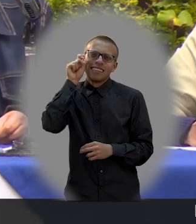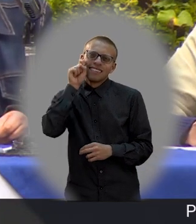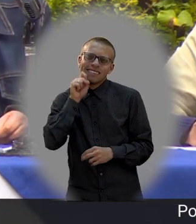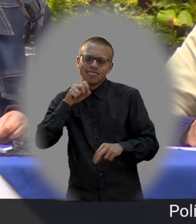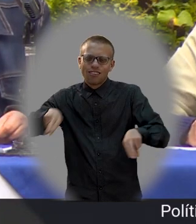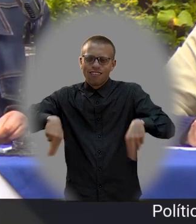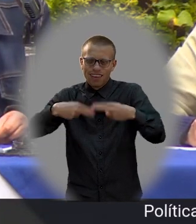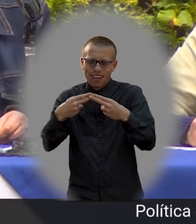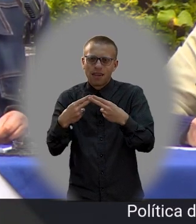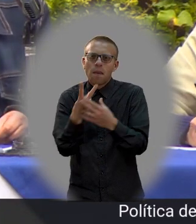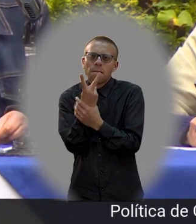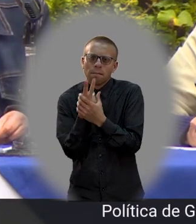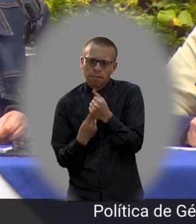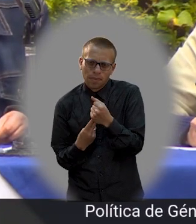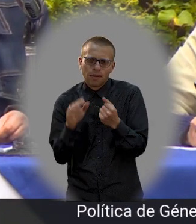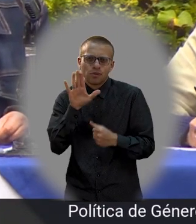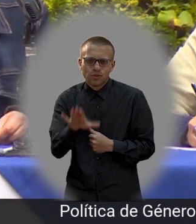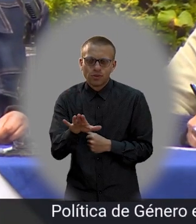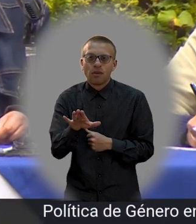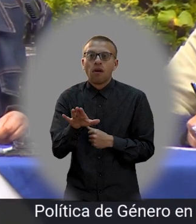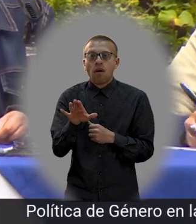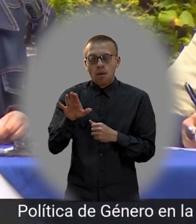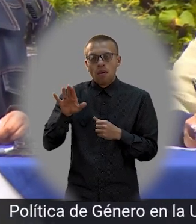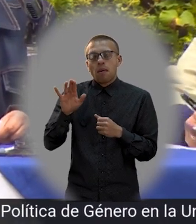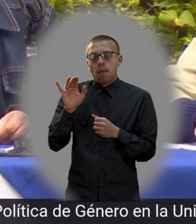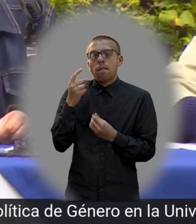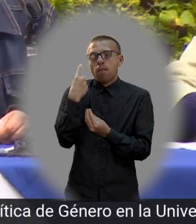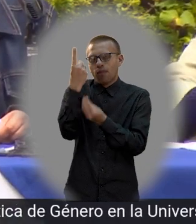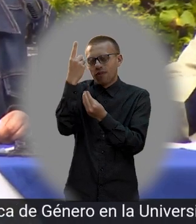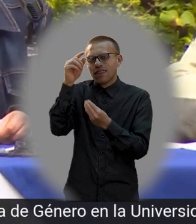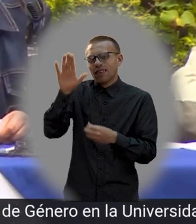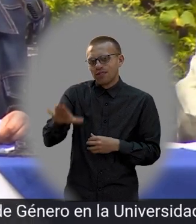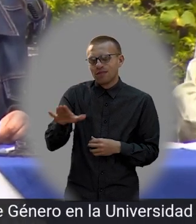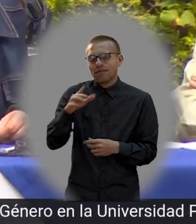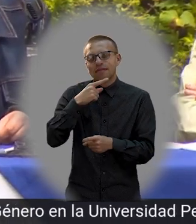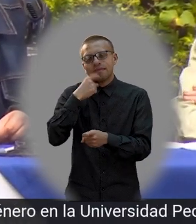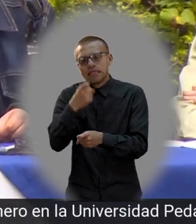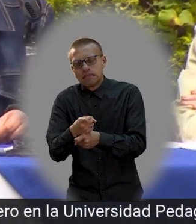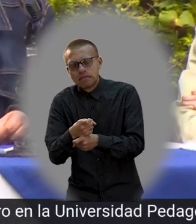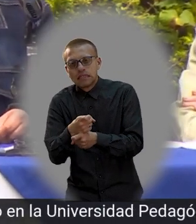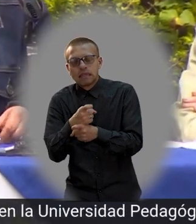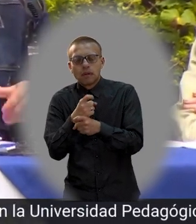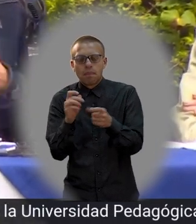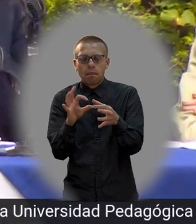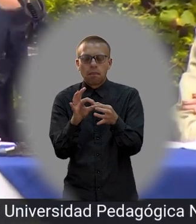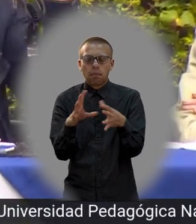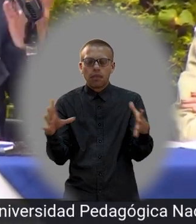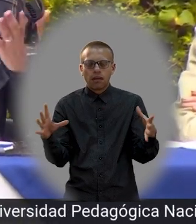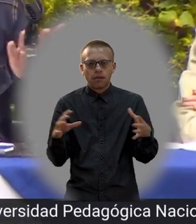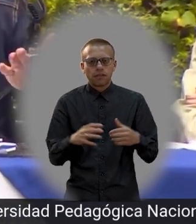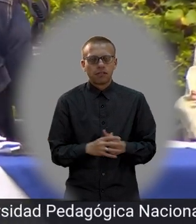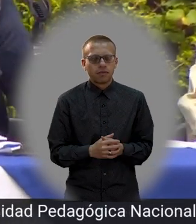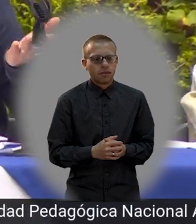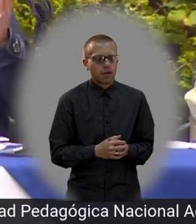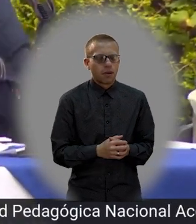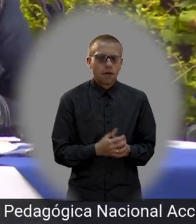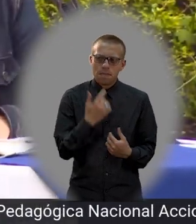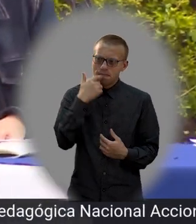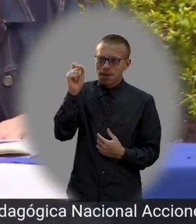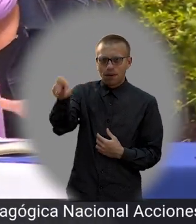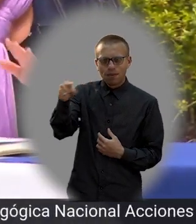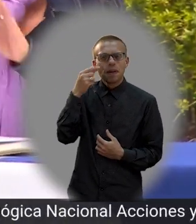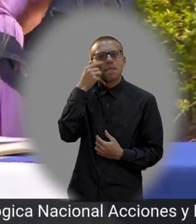de los debates de la política de identidad en una perspectiva compleja e interseccional? Parece una pregunta de doctorado,